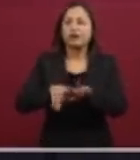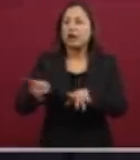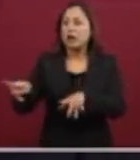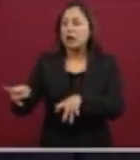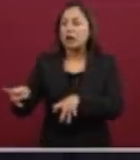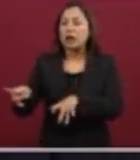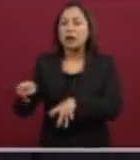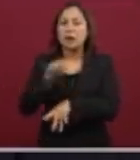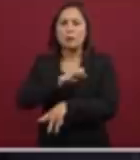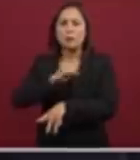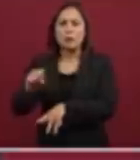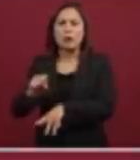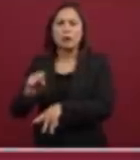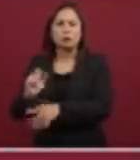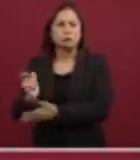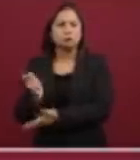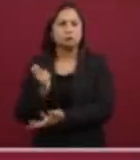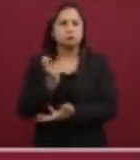cuando el candidato ganara,